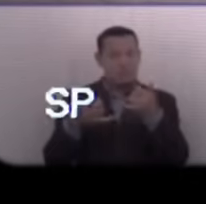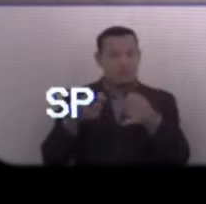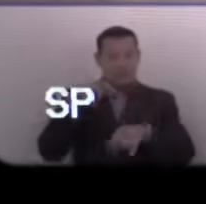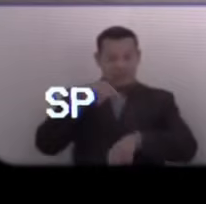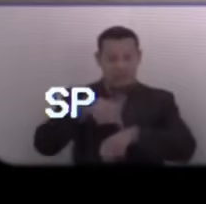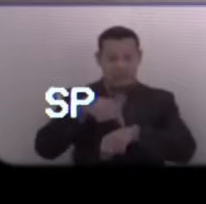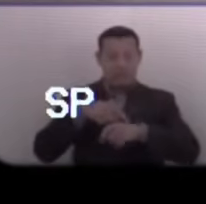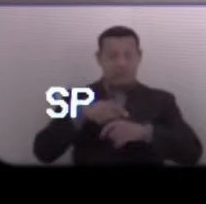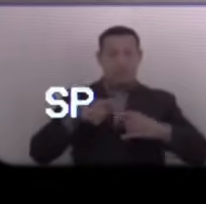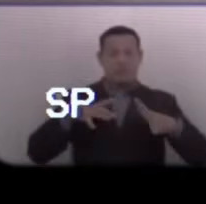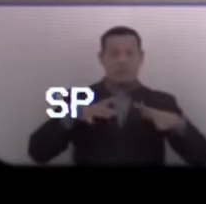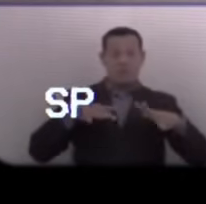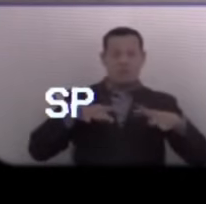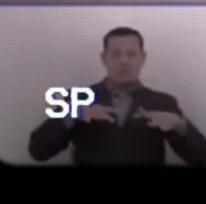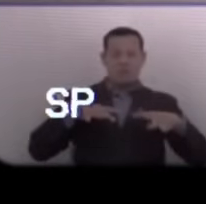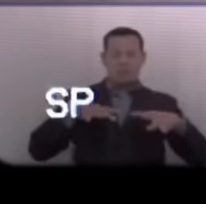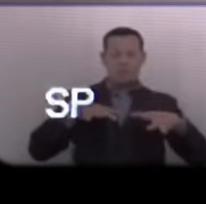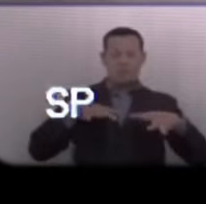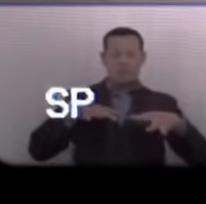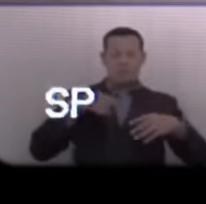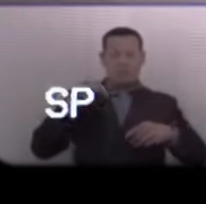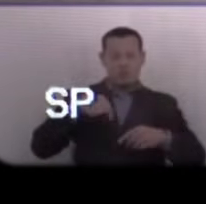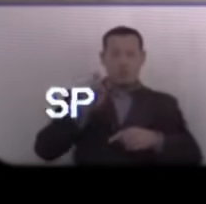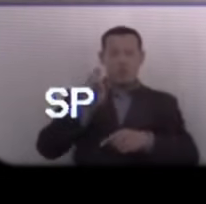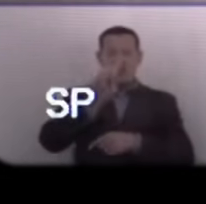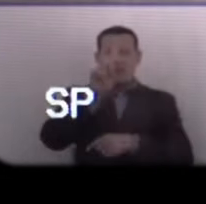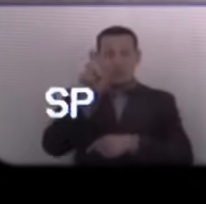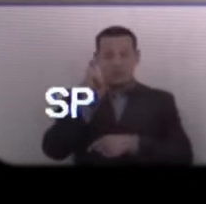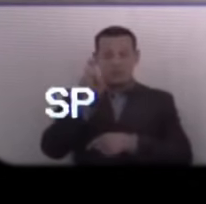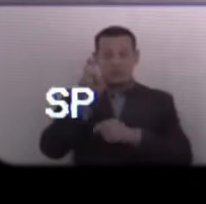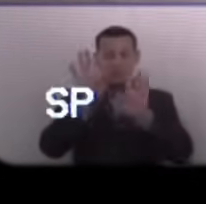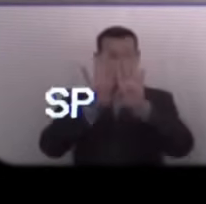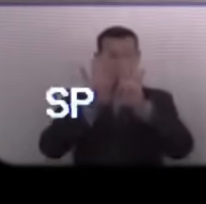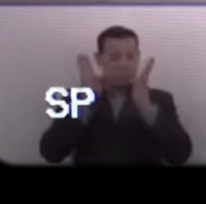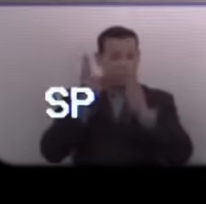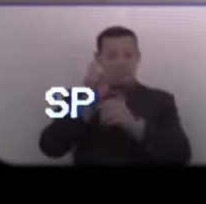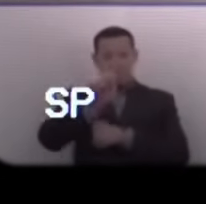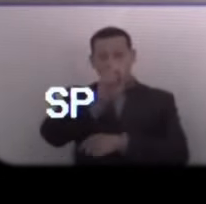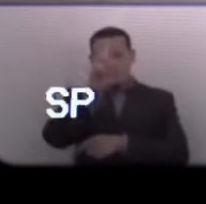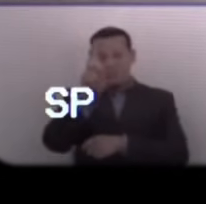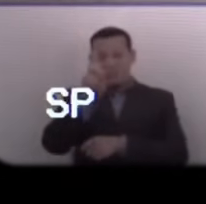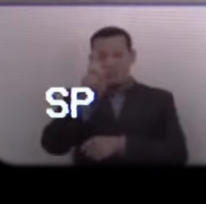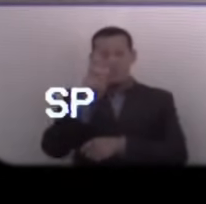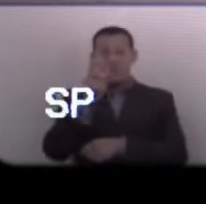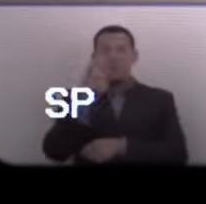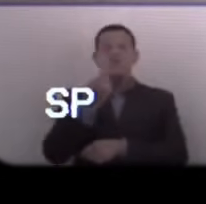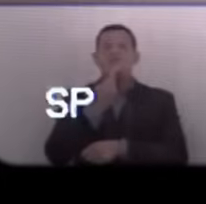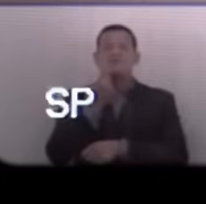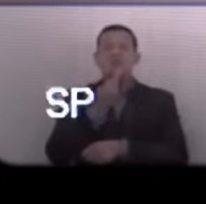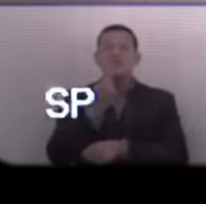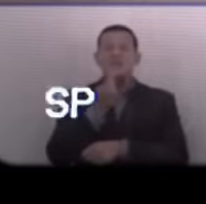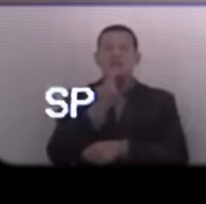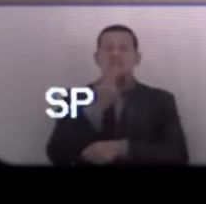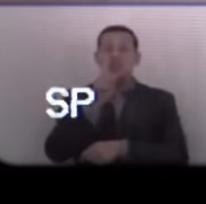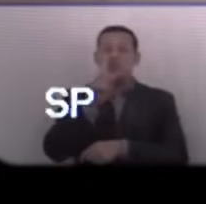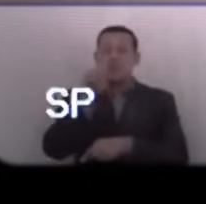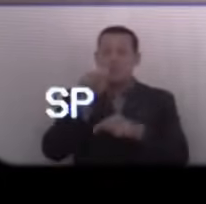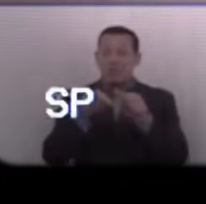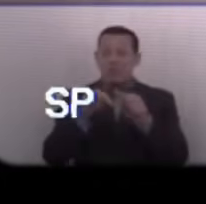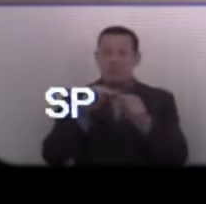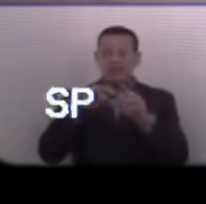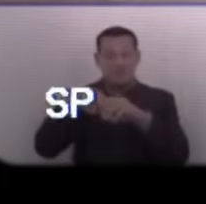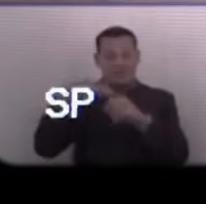vacaciones. Y yo hago la pregunta abierta. ¿Quiénes de ustedes no pudieron salir por primera